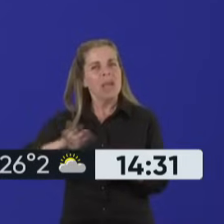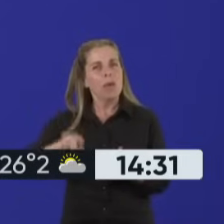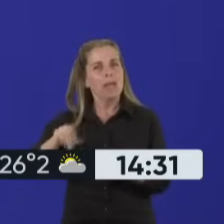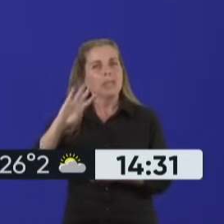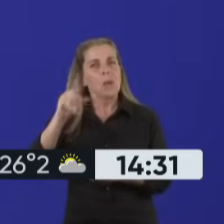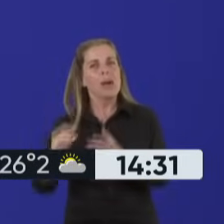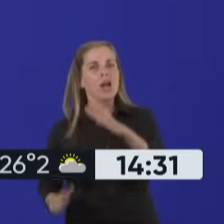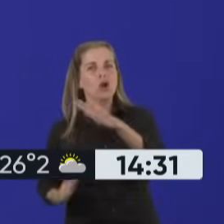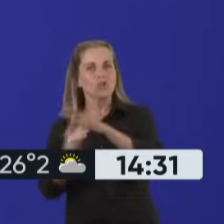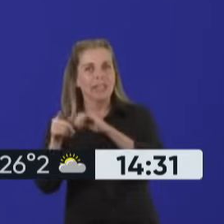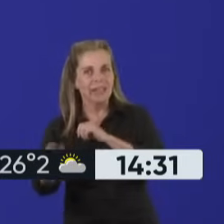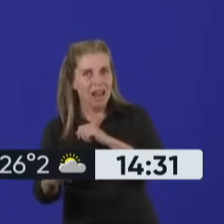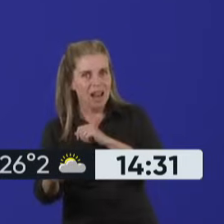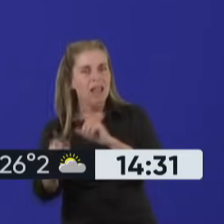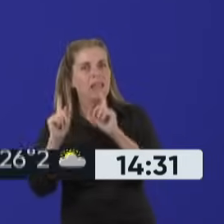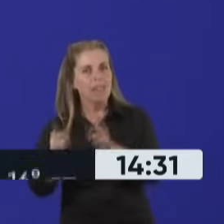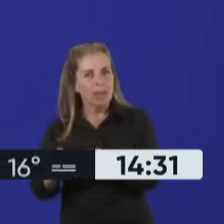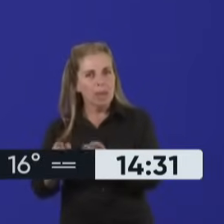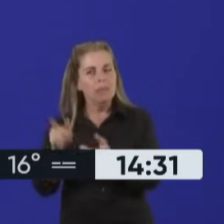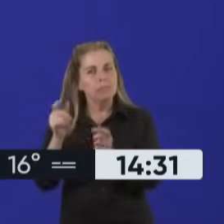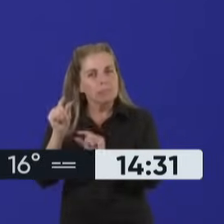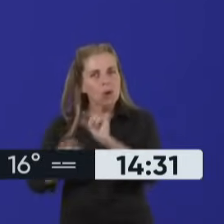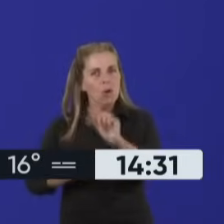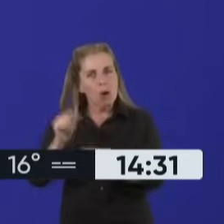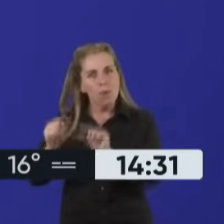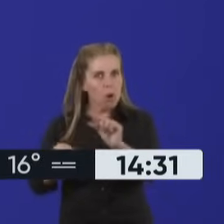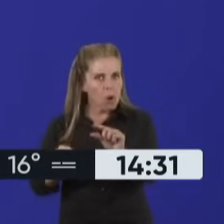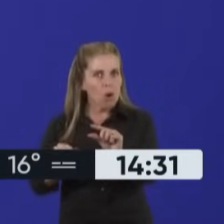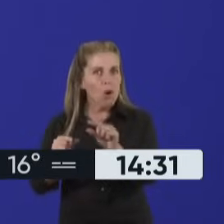para terminar con el cuasi fiscal. Y algo de lo que